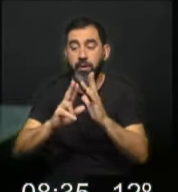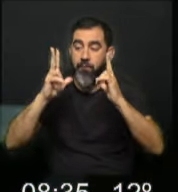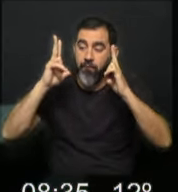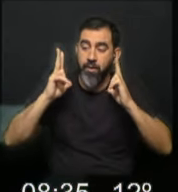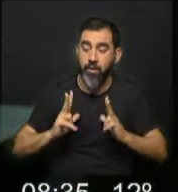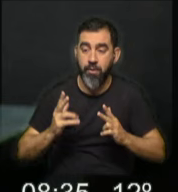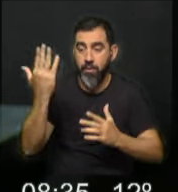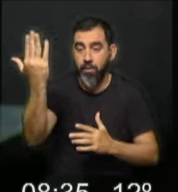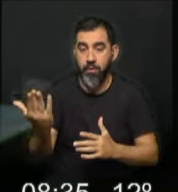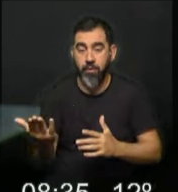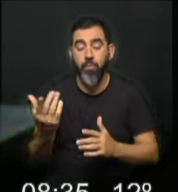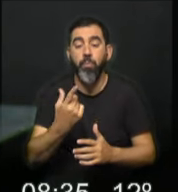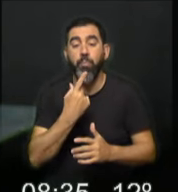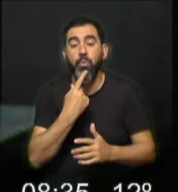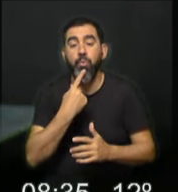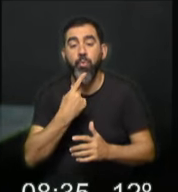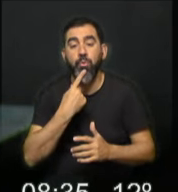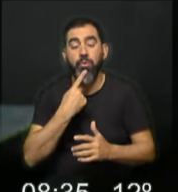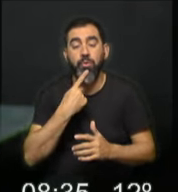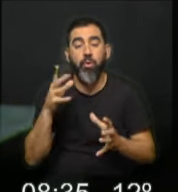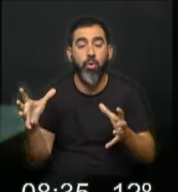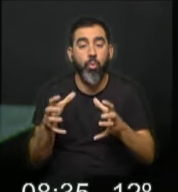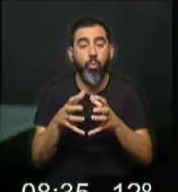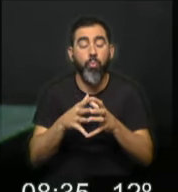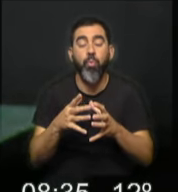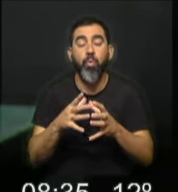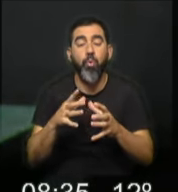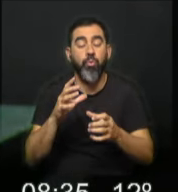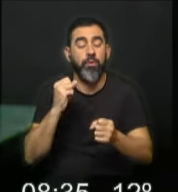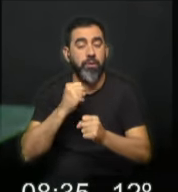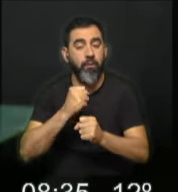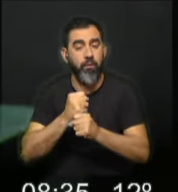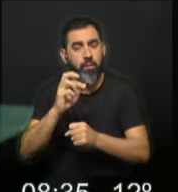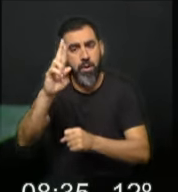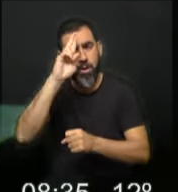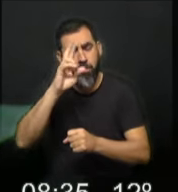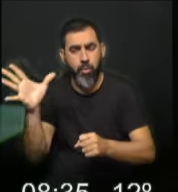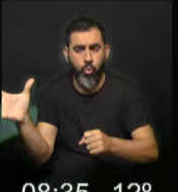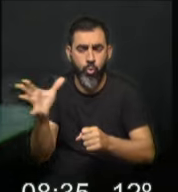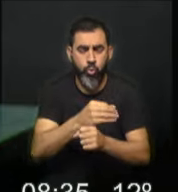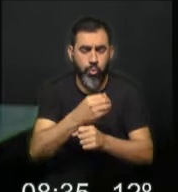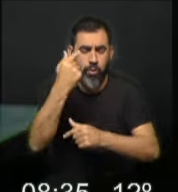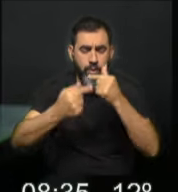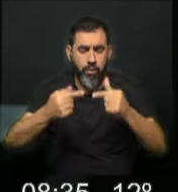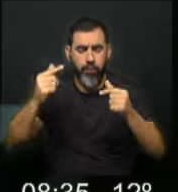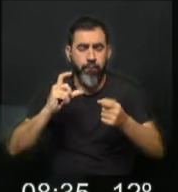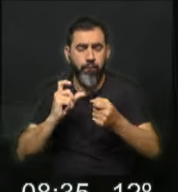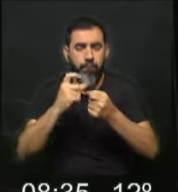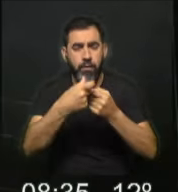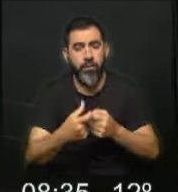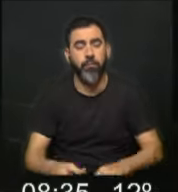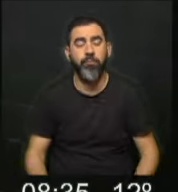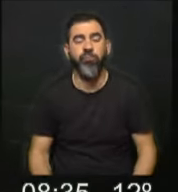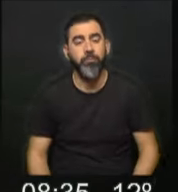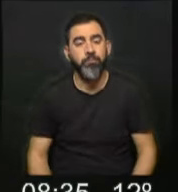y político de todo el movimiento obrero sumamente respetado por todas las tendencias que actúan en el movimiento sindical y bueno